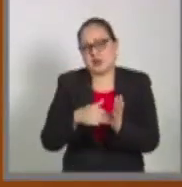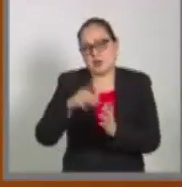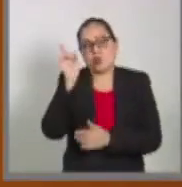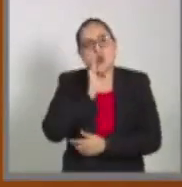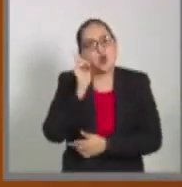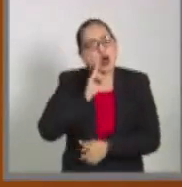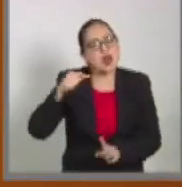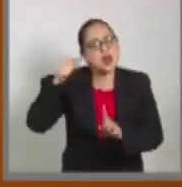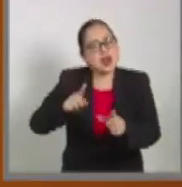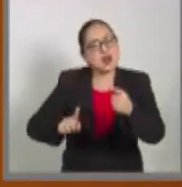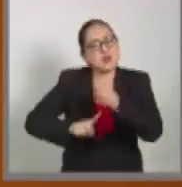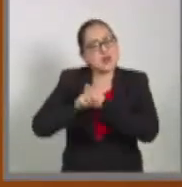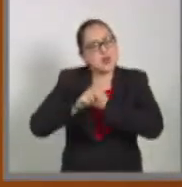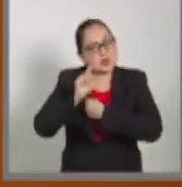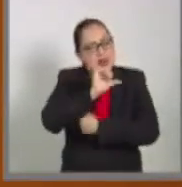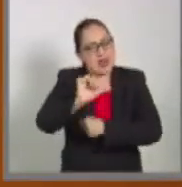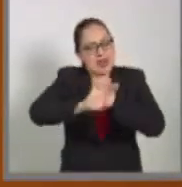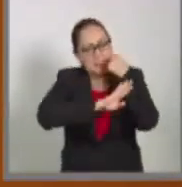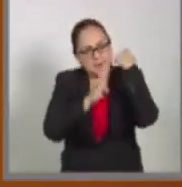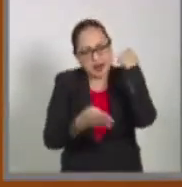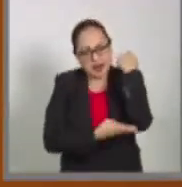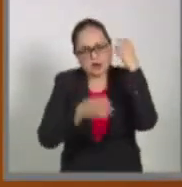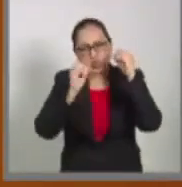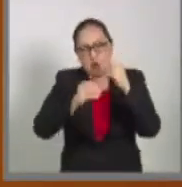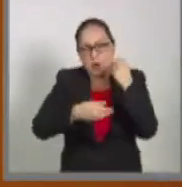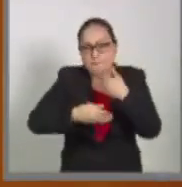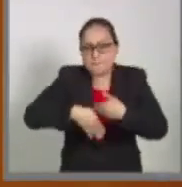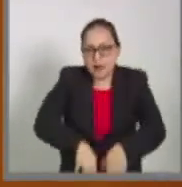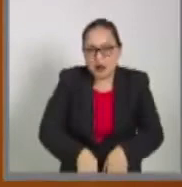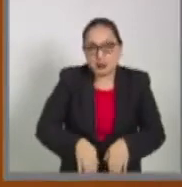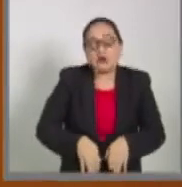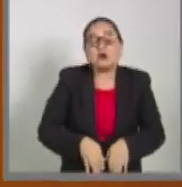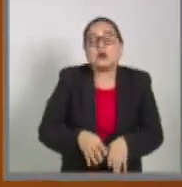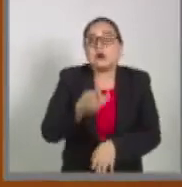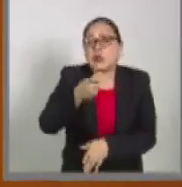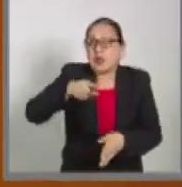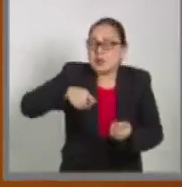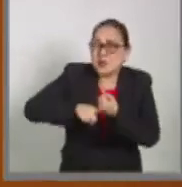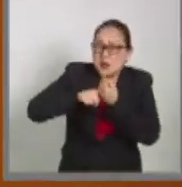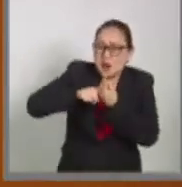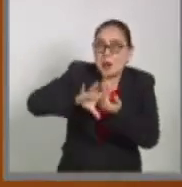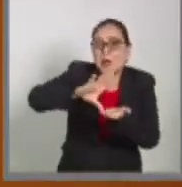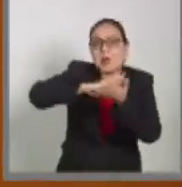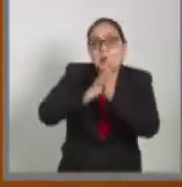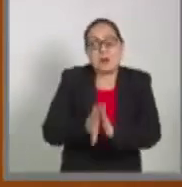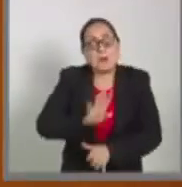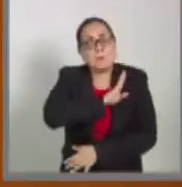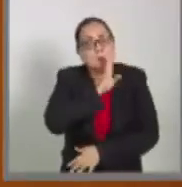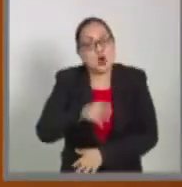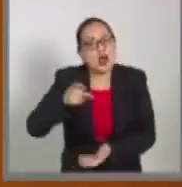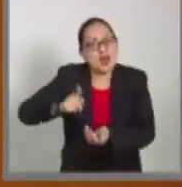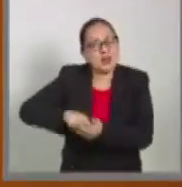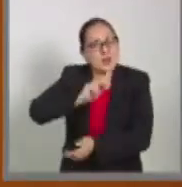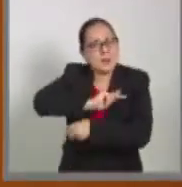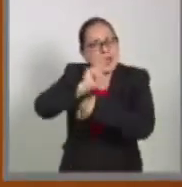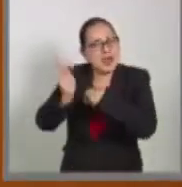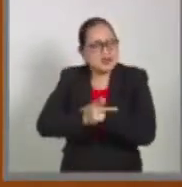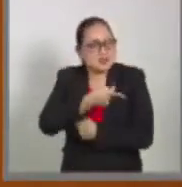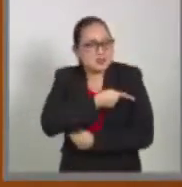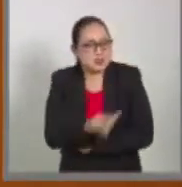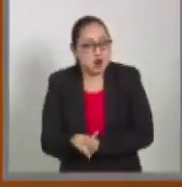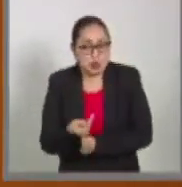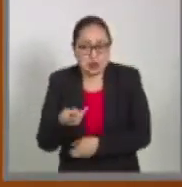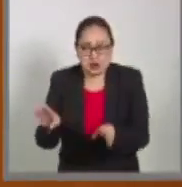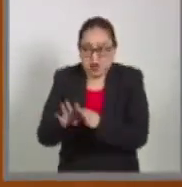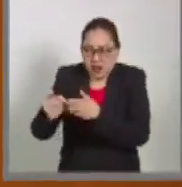por complicaciones del embarazo o el parto, la mayoría de ellas en países pobres y por razones que